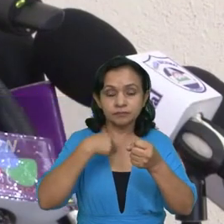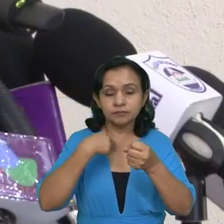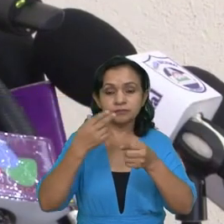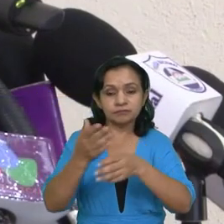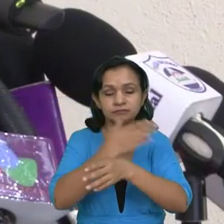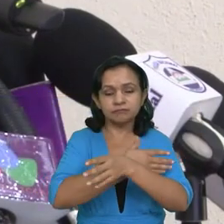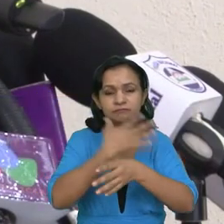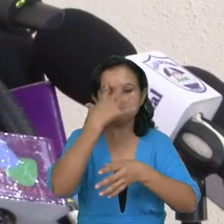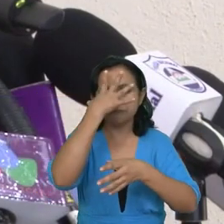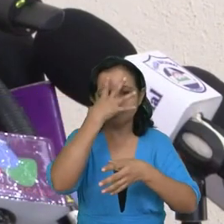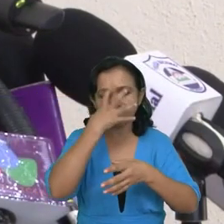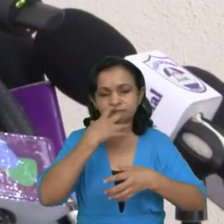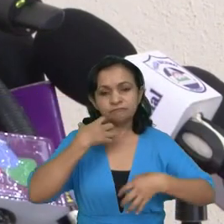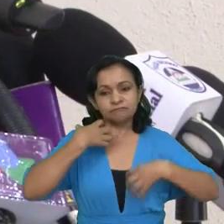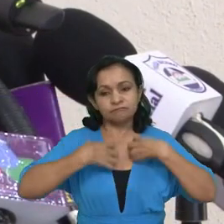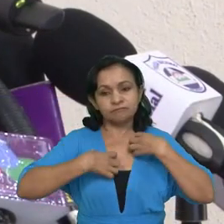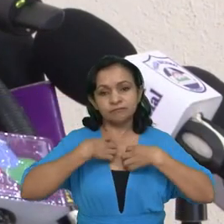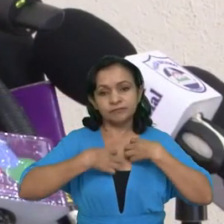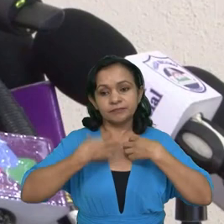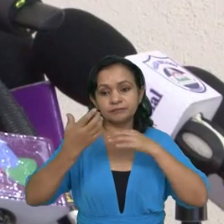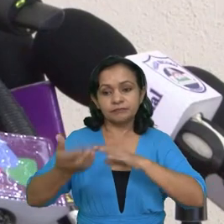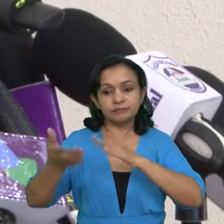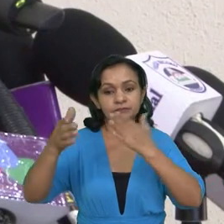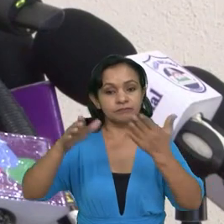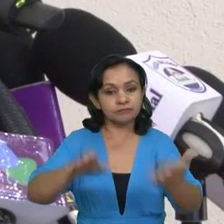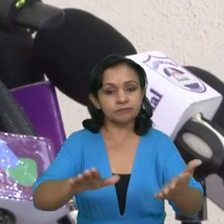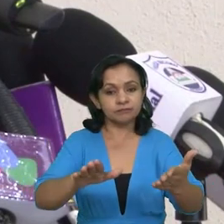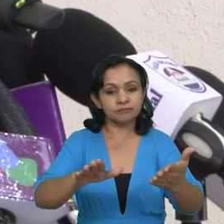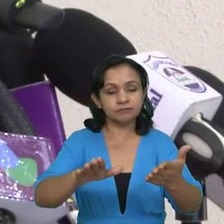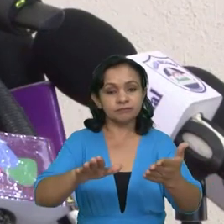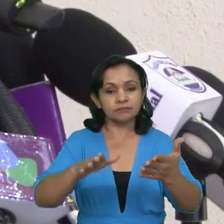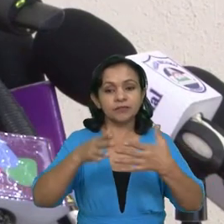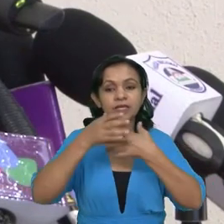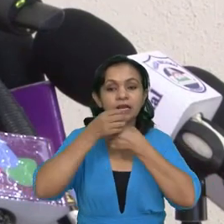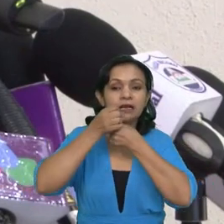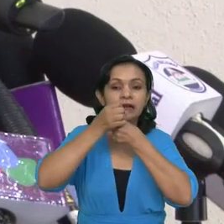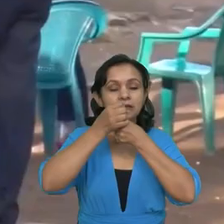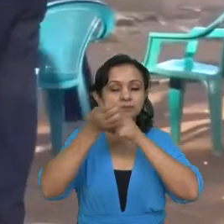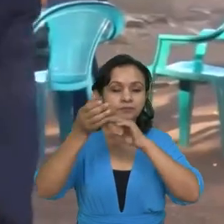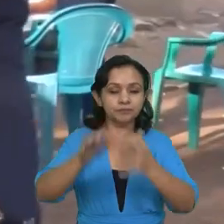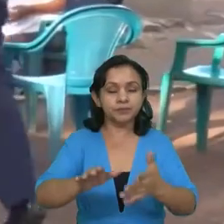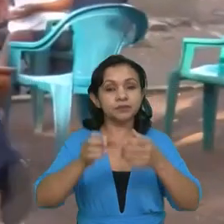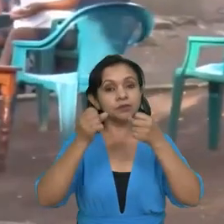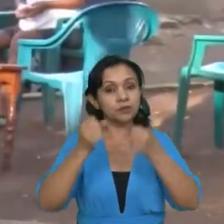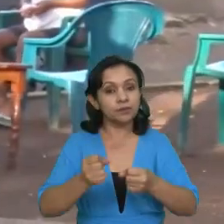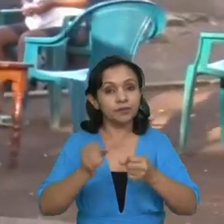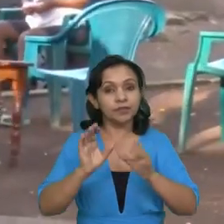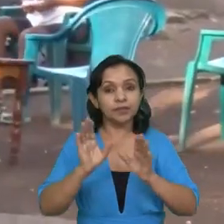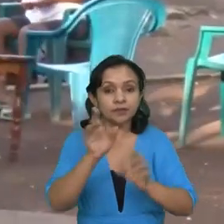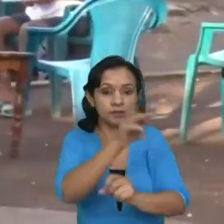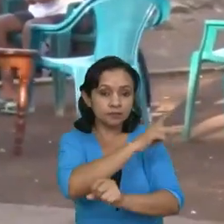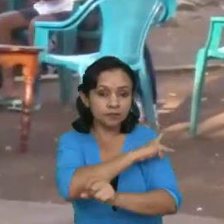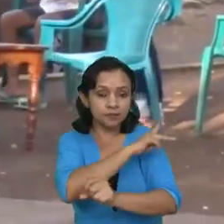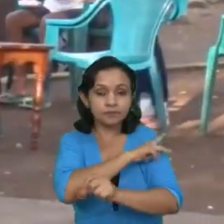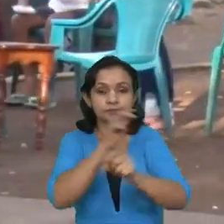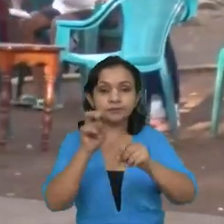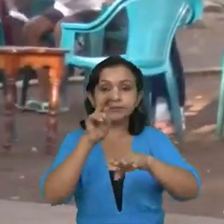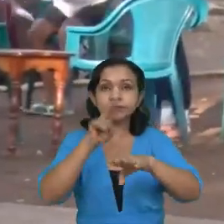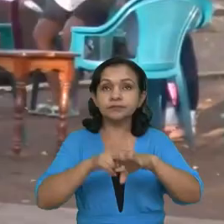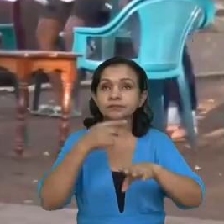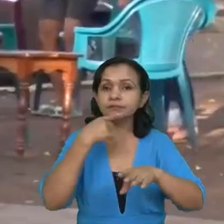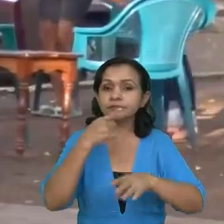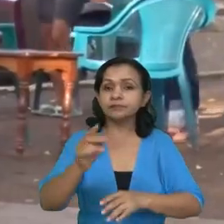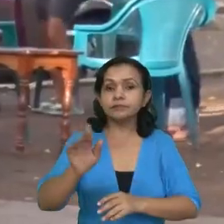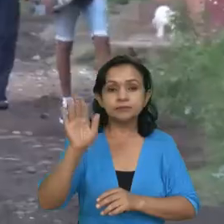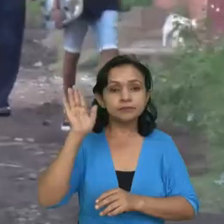rencillas causando su fallecimiento por asfixia mecánica la policía nacional reitera su compromiso